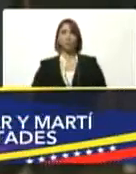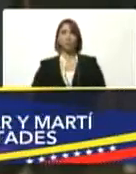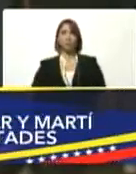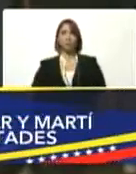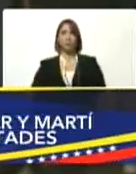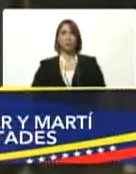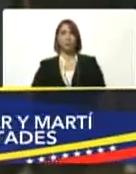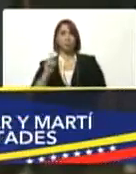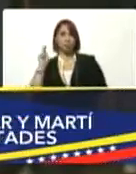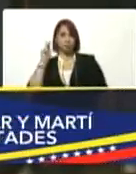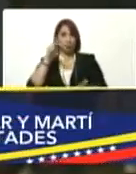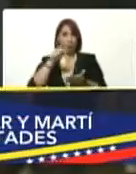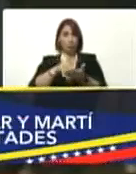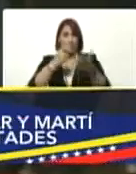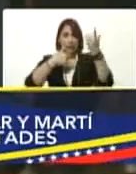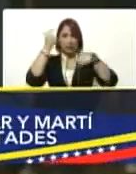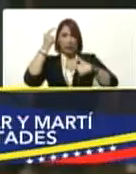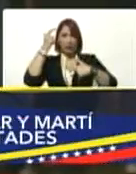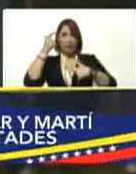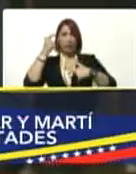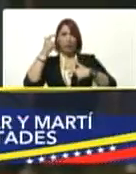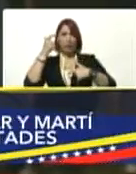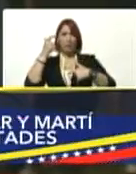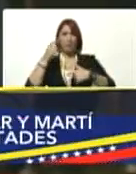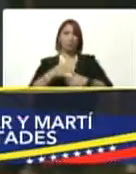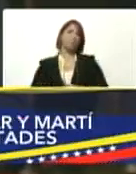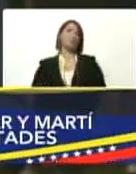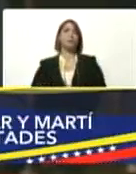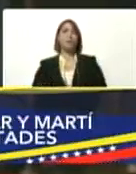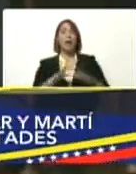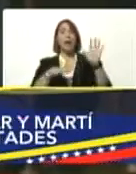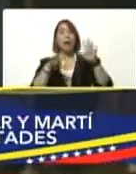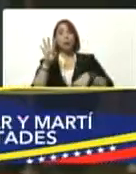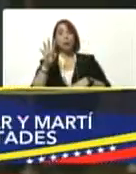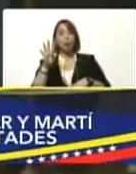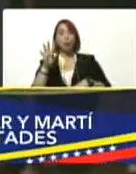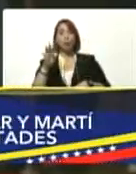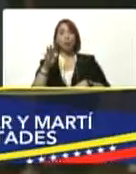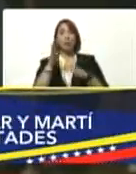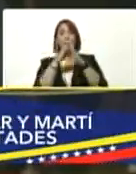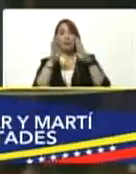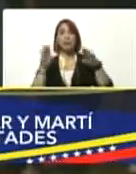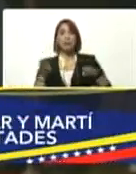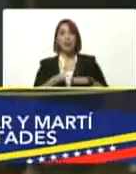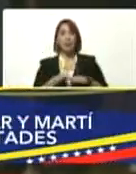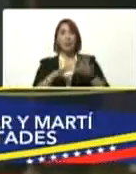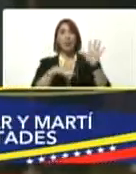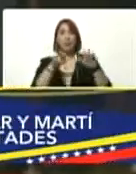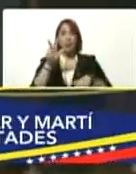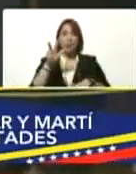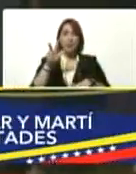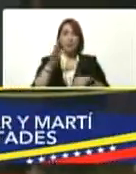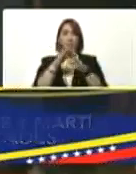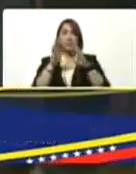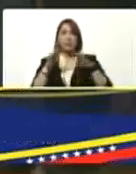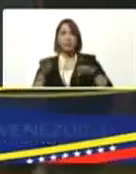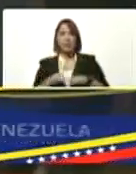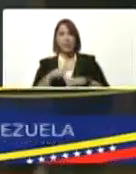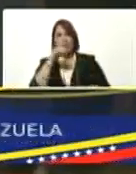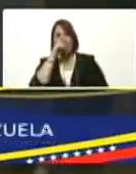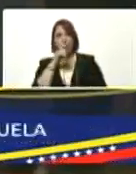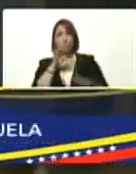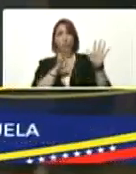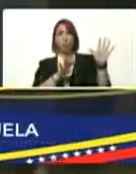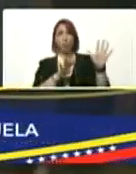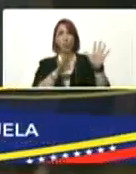llegó Chávez. Aquel 14 de diciembre, 13 de diciembre en la noche del año 1994 aterrizó en La